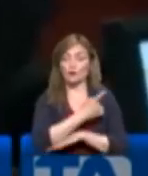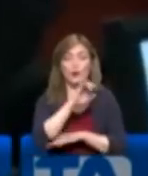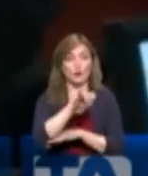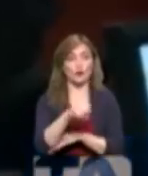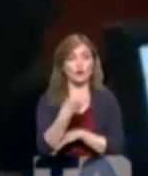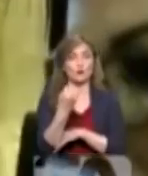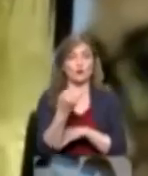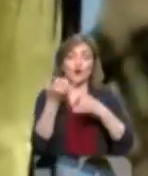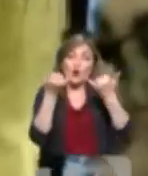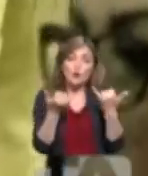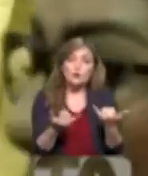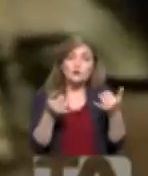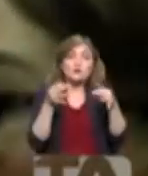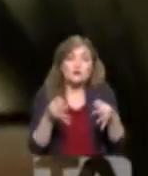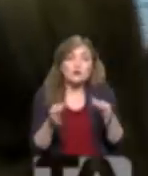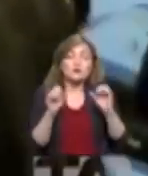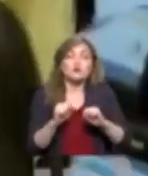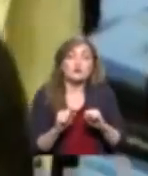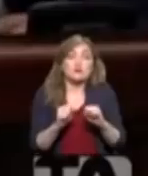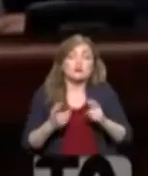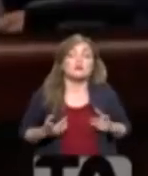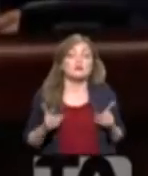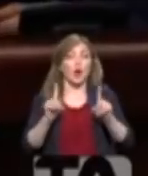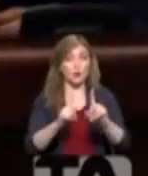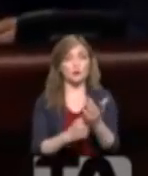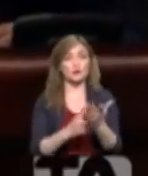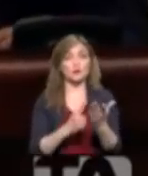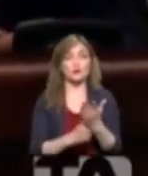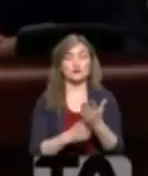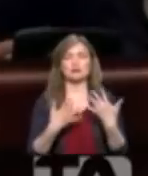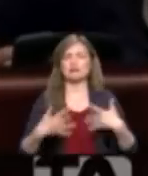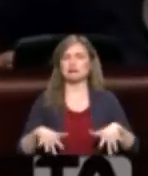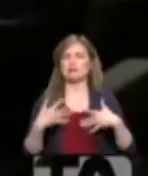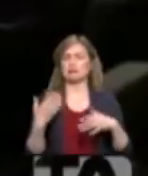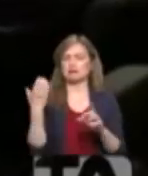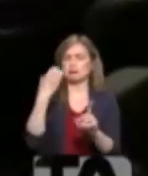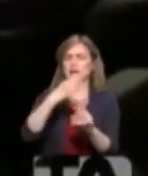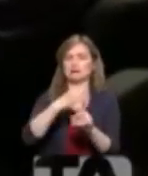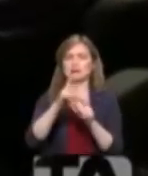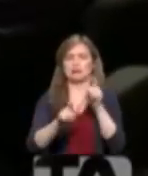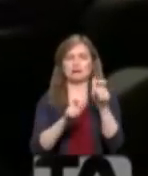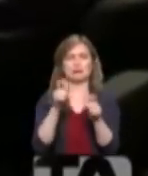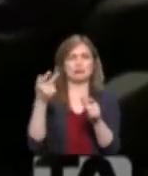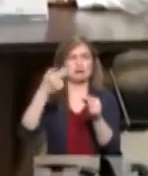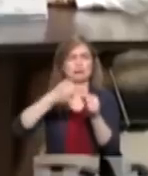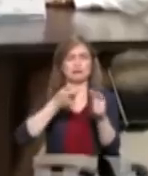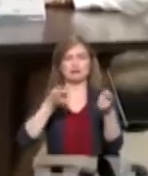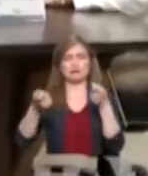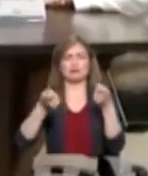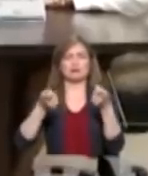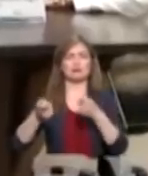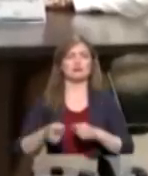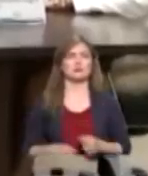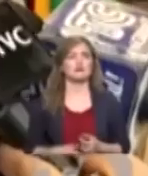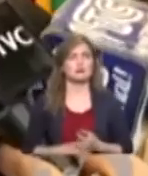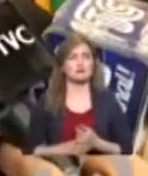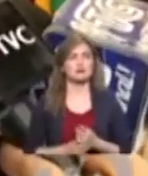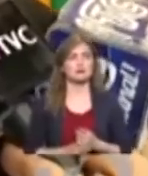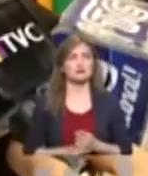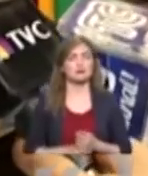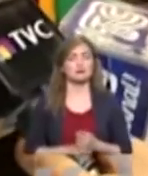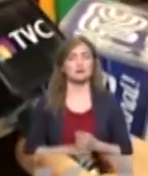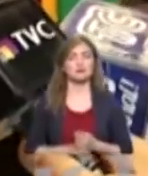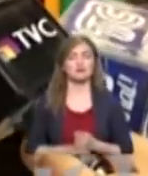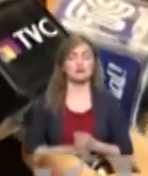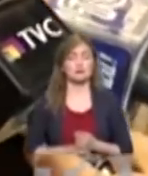que este es el momento preciso para retomar el debate, pues tienen serias críticas sobre las personas que están al frente de esta institución. He entrado